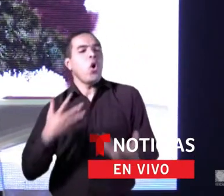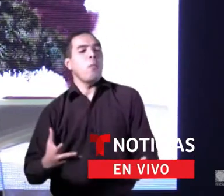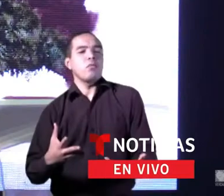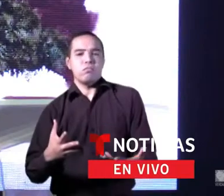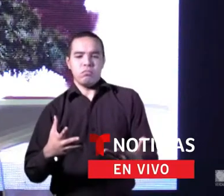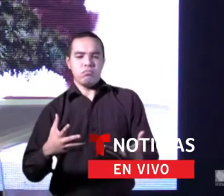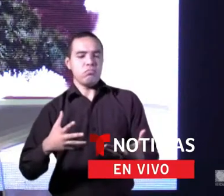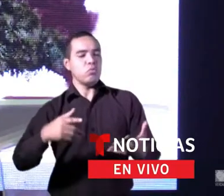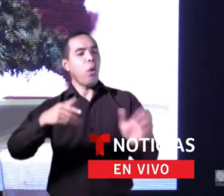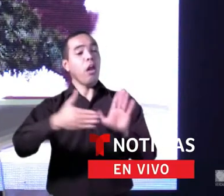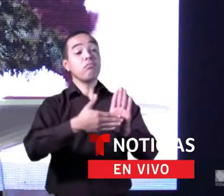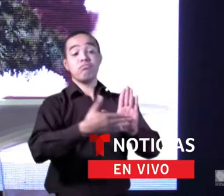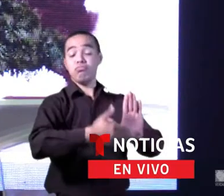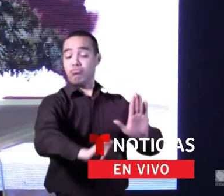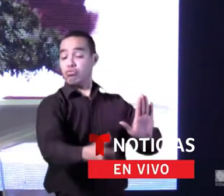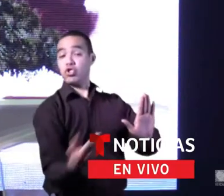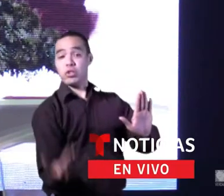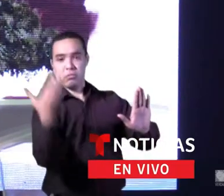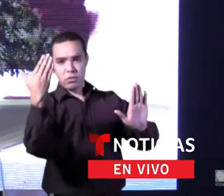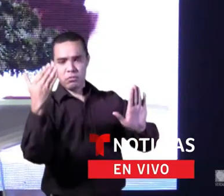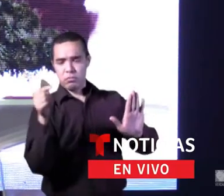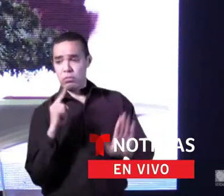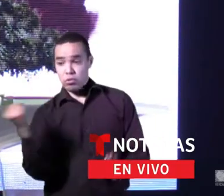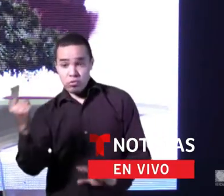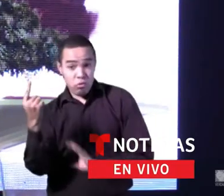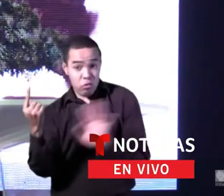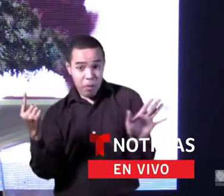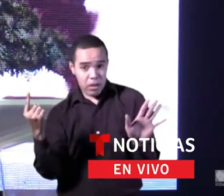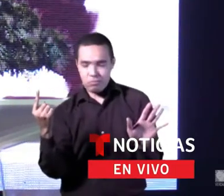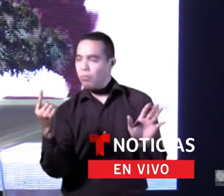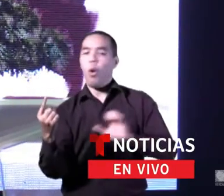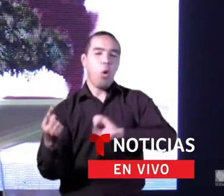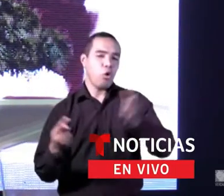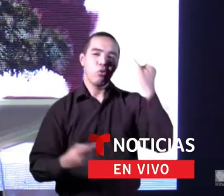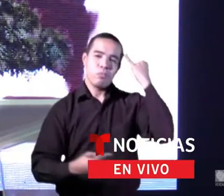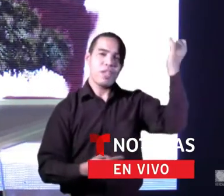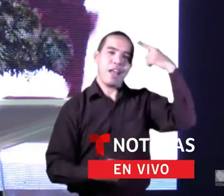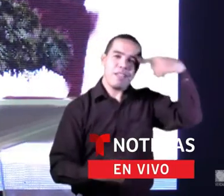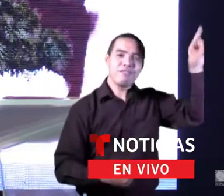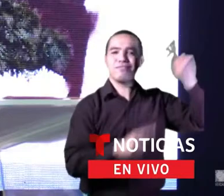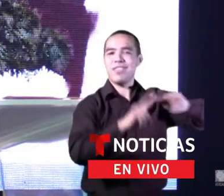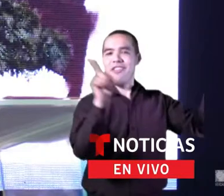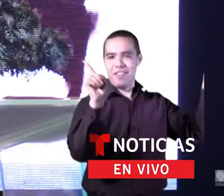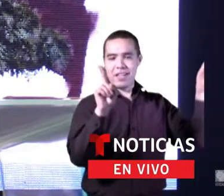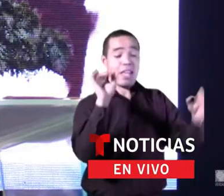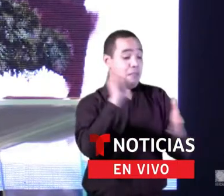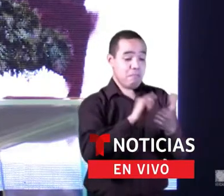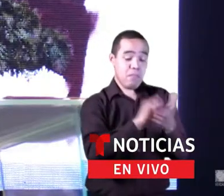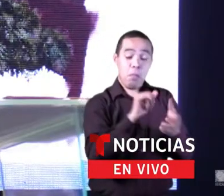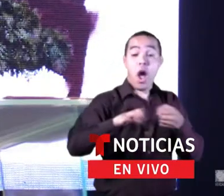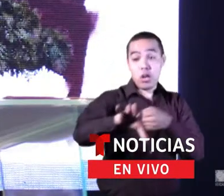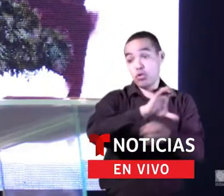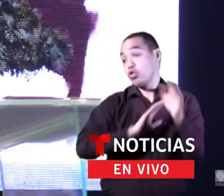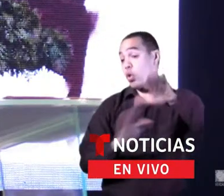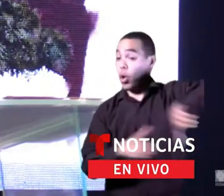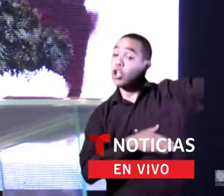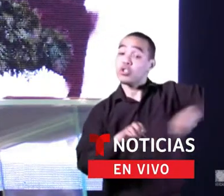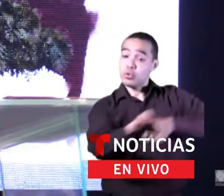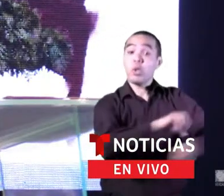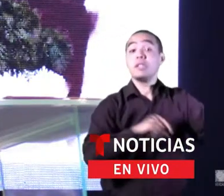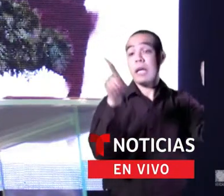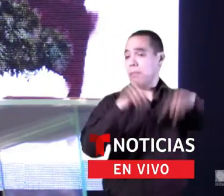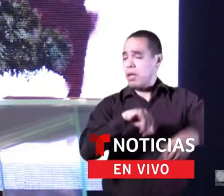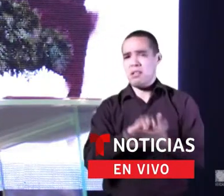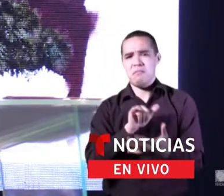es verdad otros con otras ideologías y a nombre del mismo pueblo hicieron lo propio